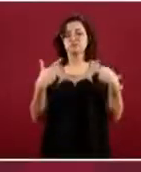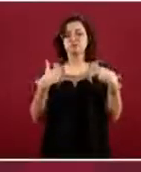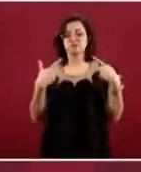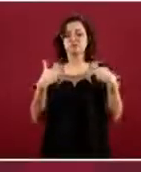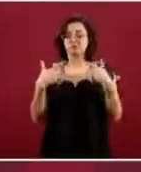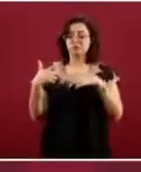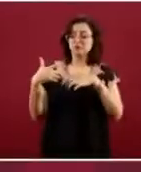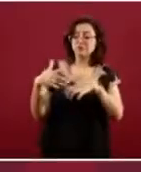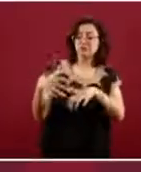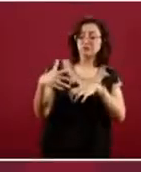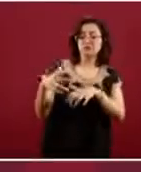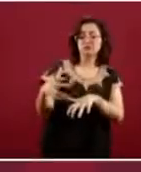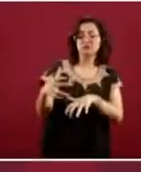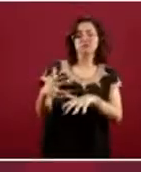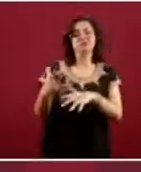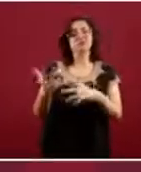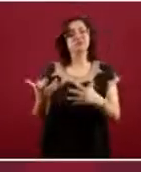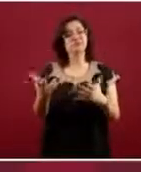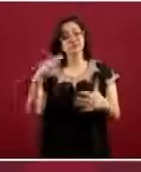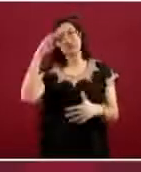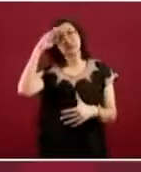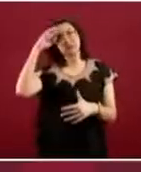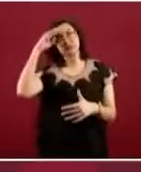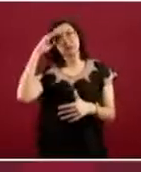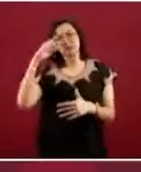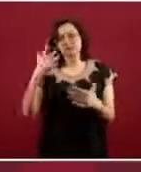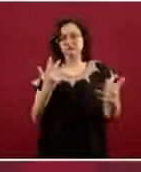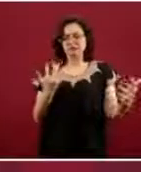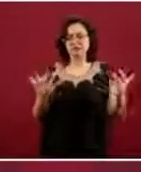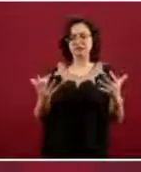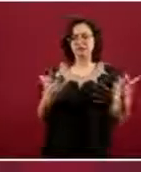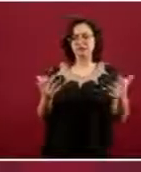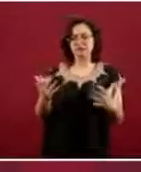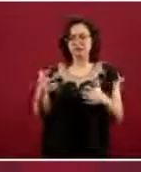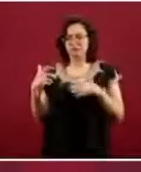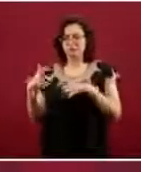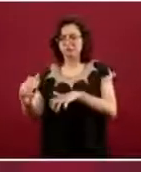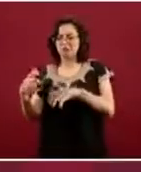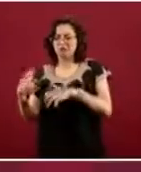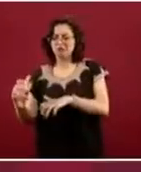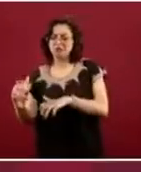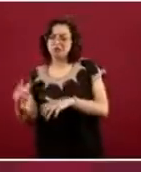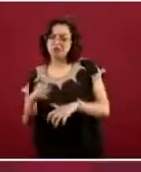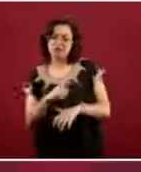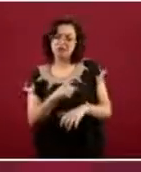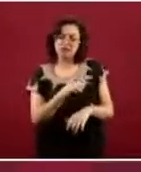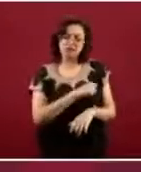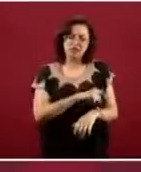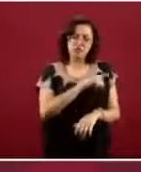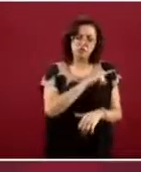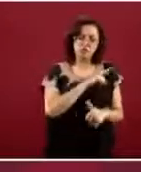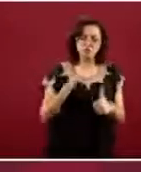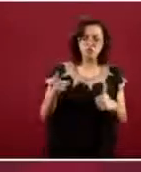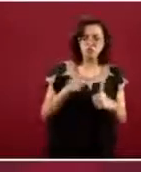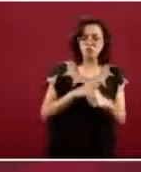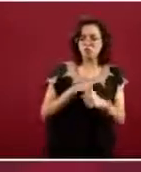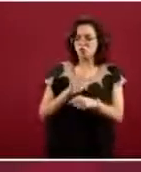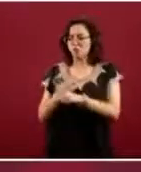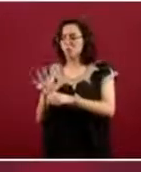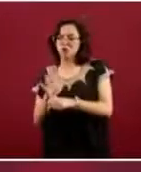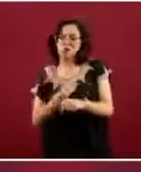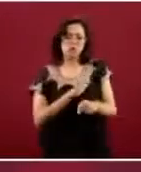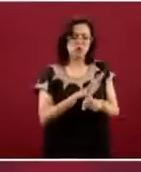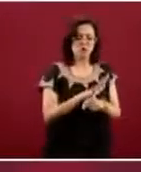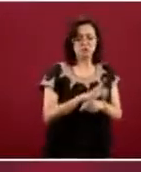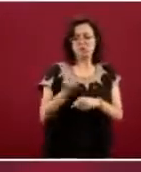este momento que valoren cuidadosamente el sentido de urgencia. No hay duda que la causa que